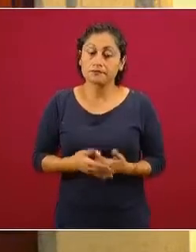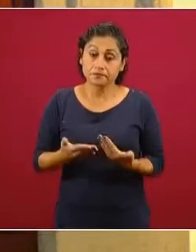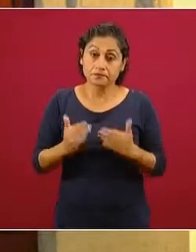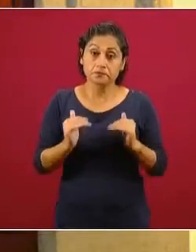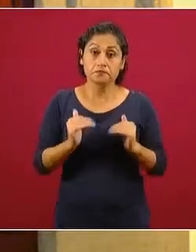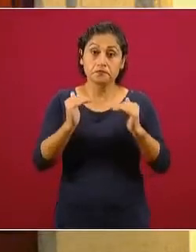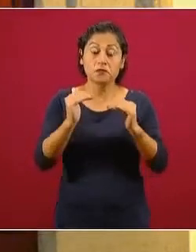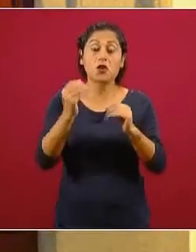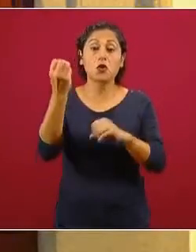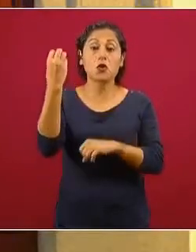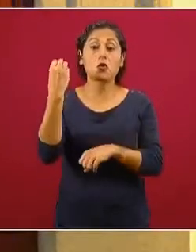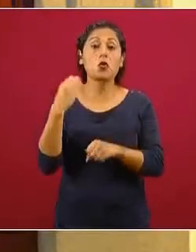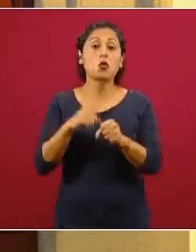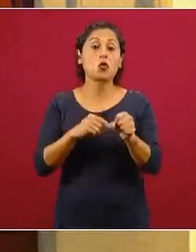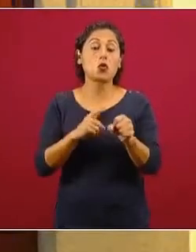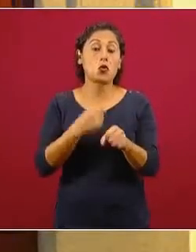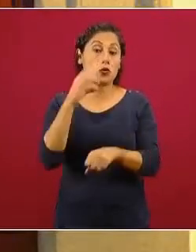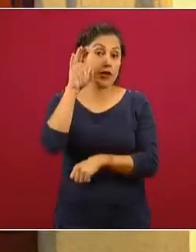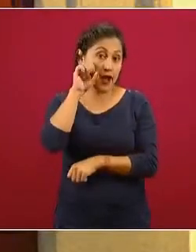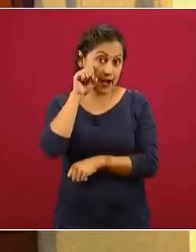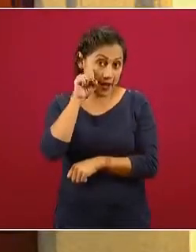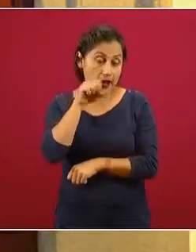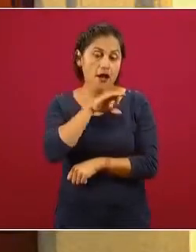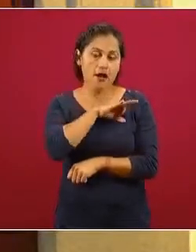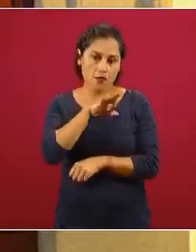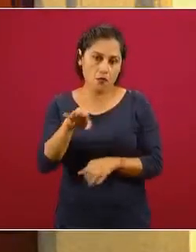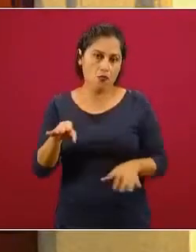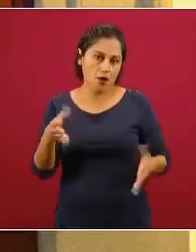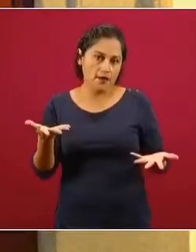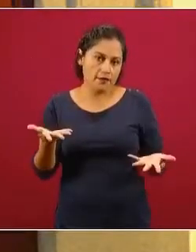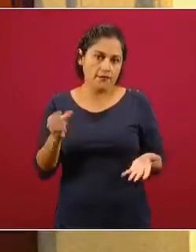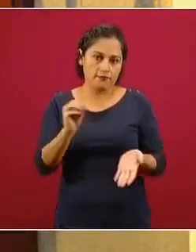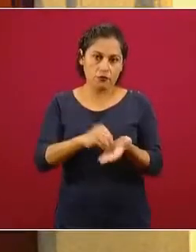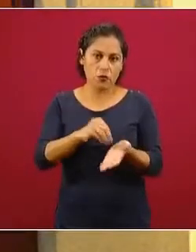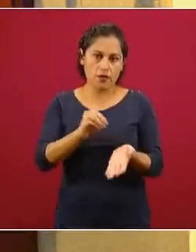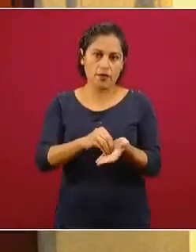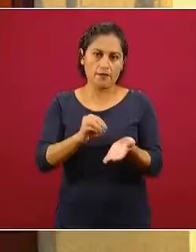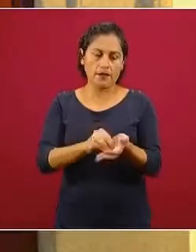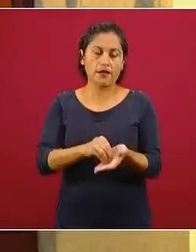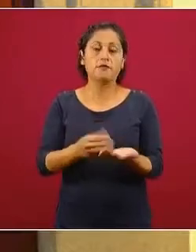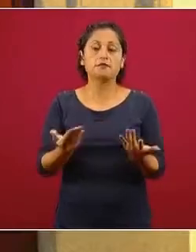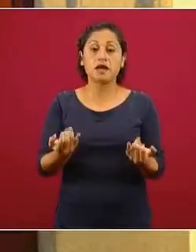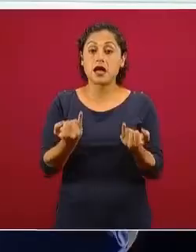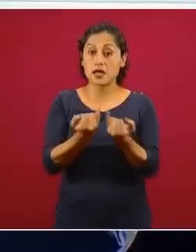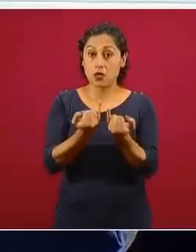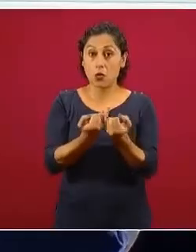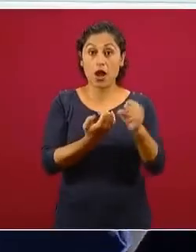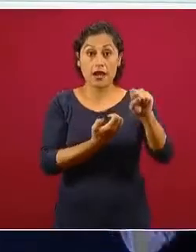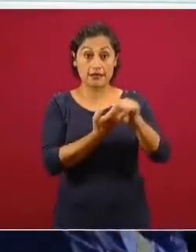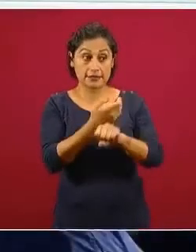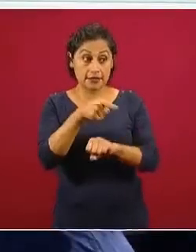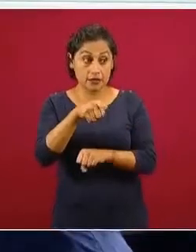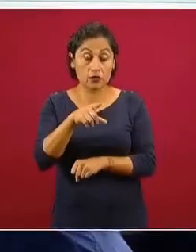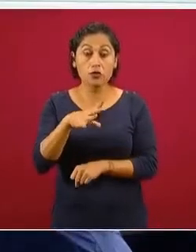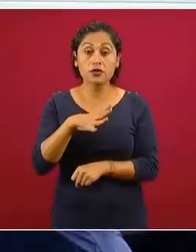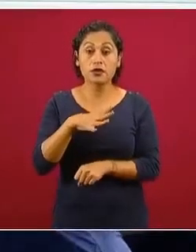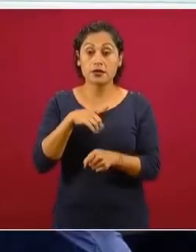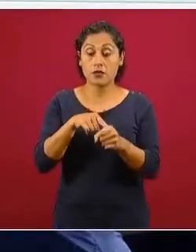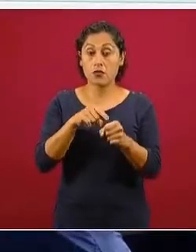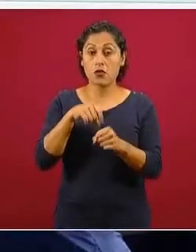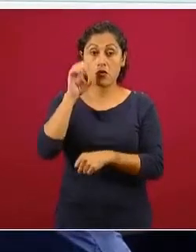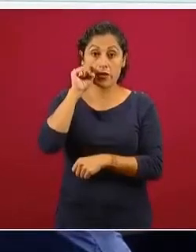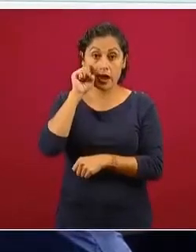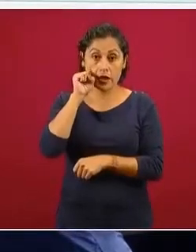naranja, e igual para las que están en naranja pueden llevar a cabo actividades de las que solamente se permiten en el color rojo. Esto es